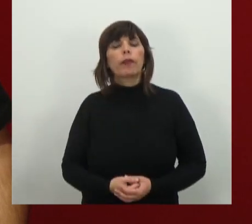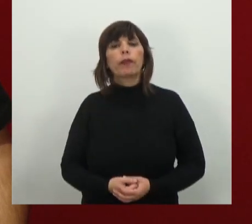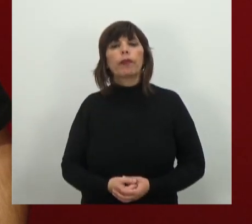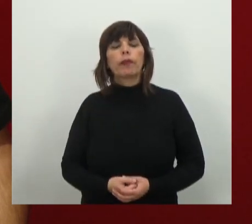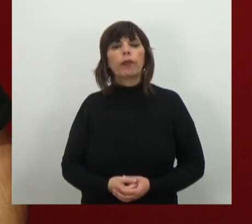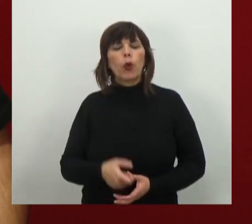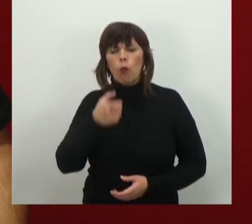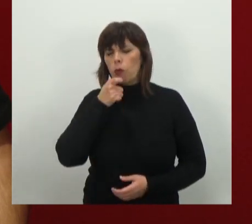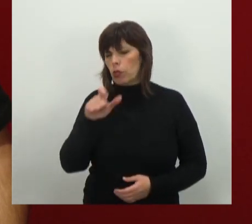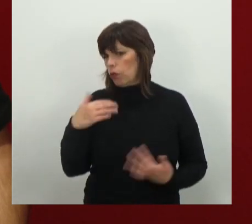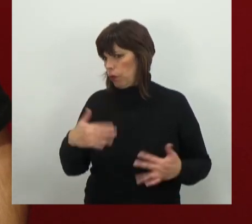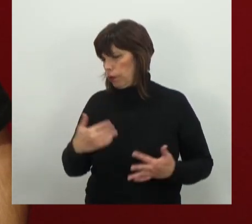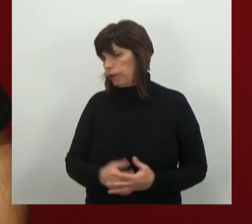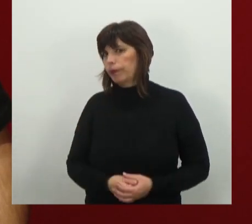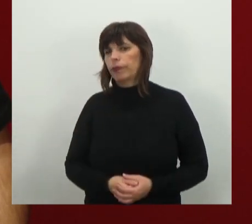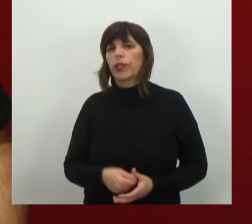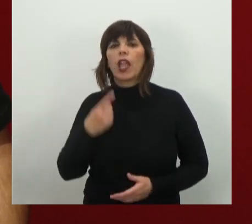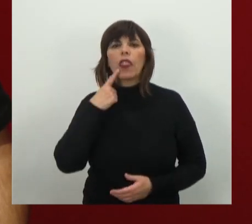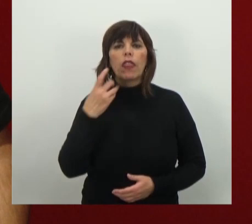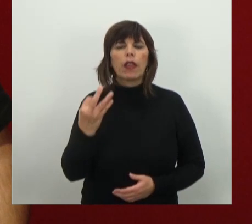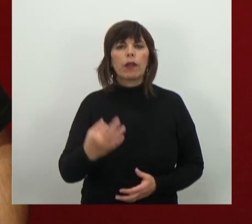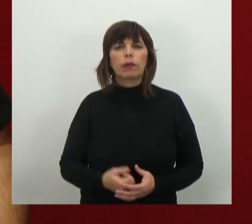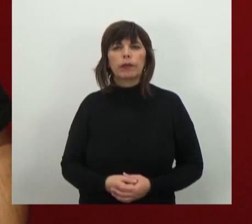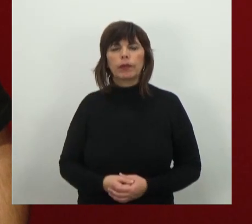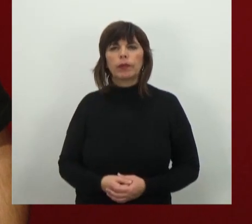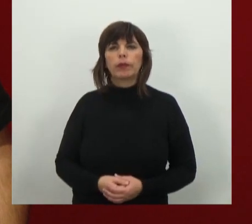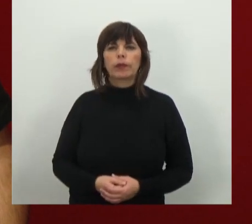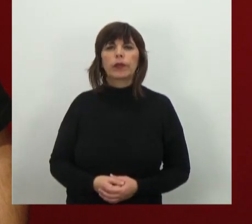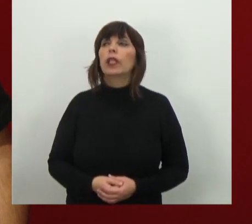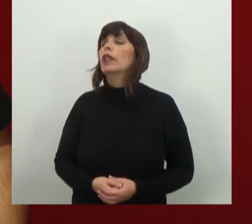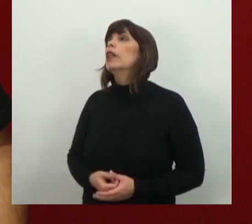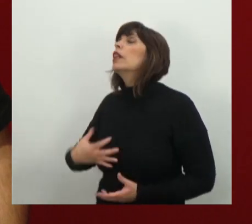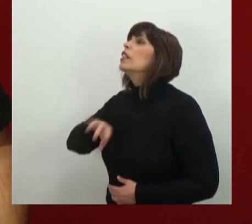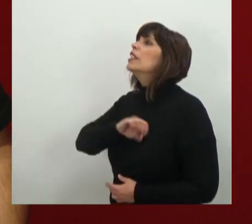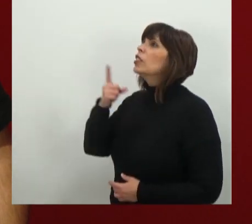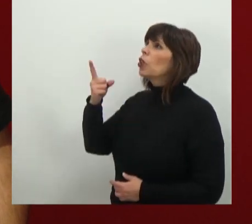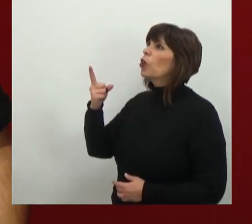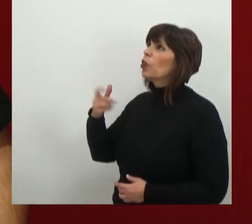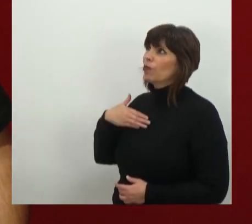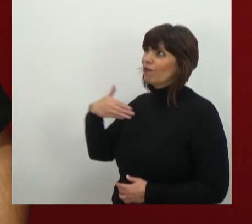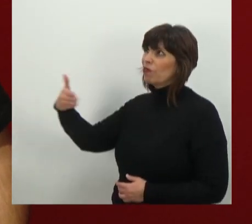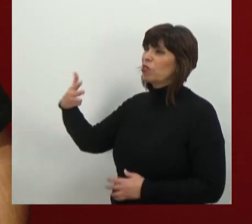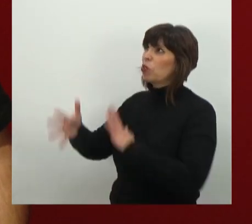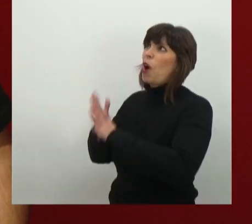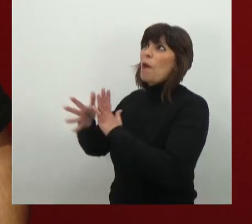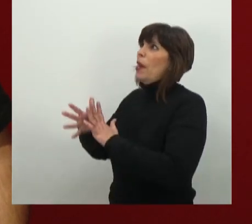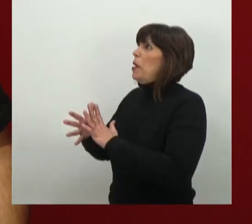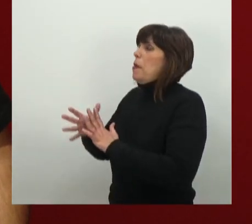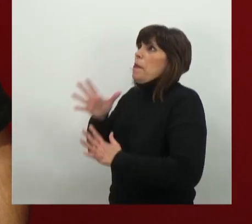Pedazo versículo. Mire lo que dice. Hablaré, porque si no, no puedo